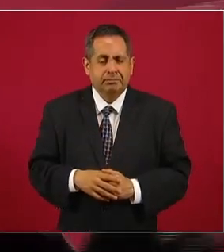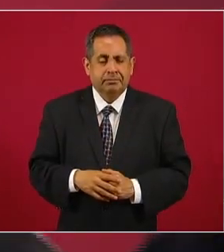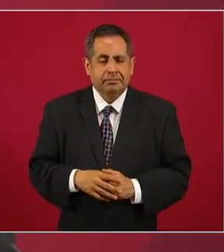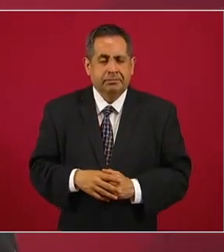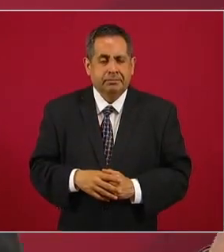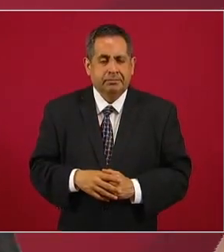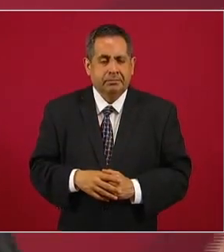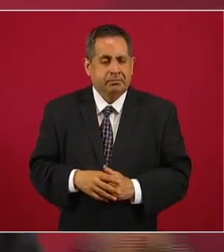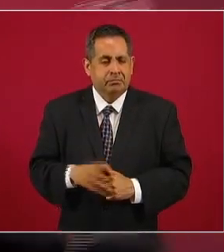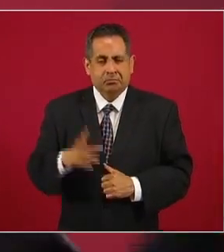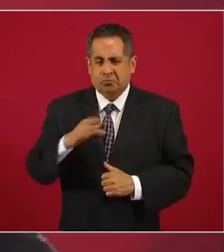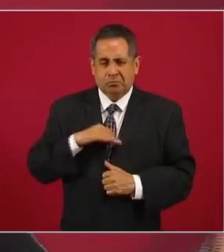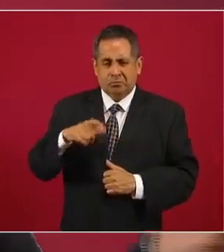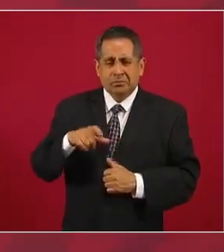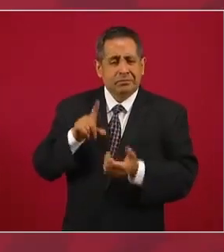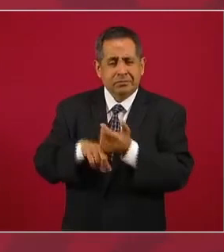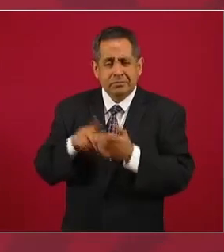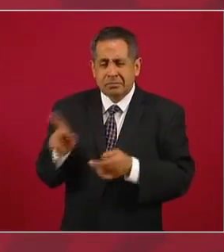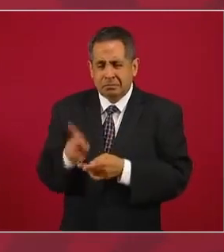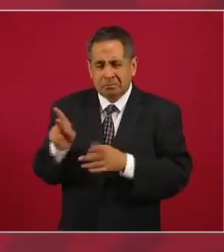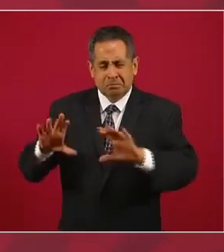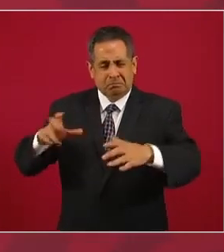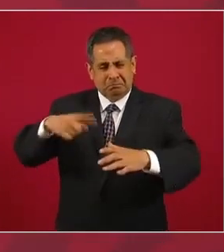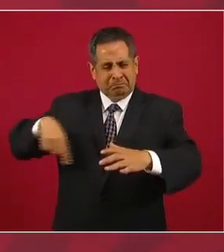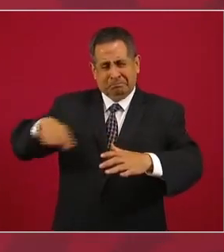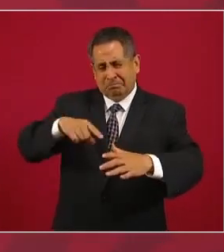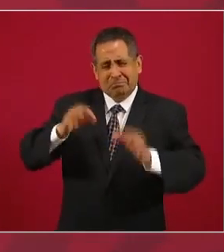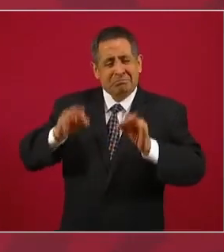No hay, es pueblo.